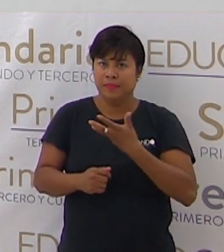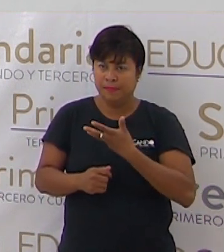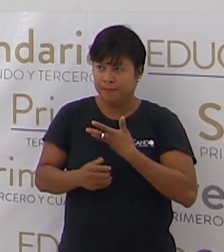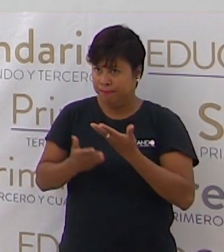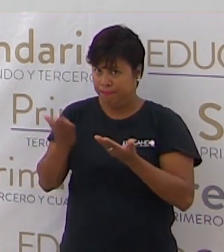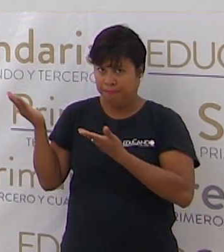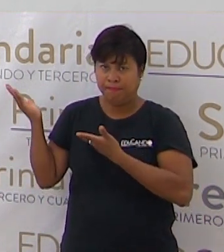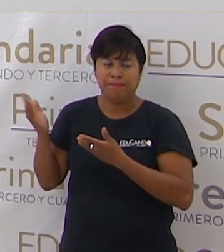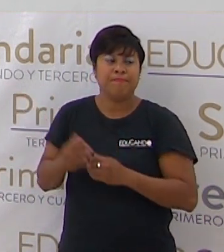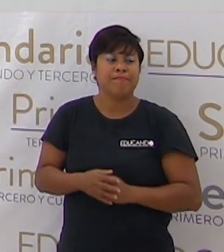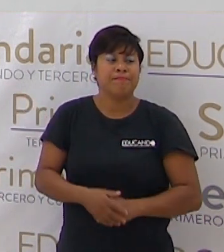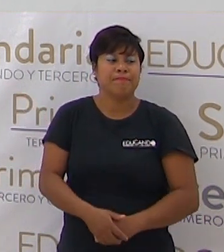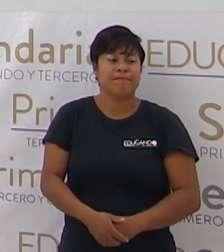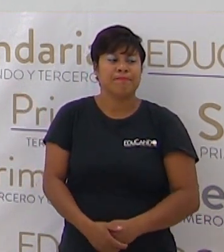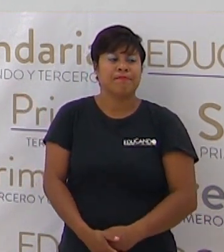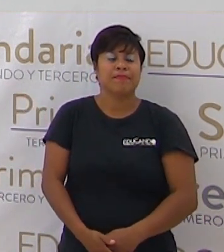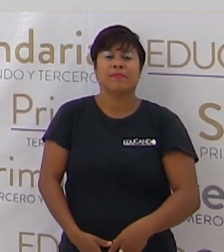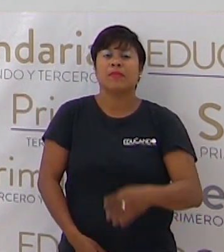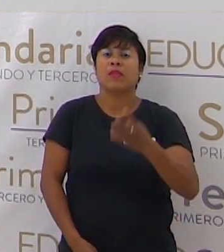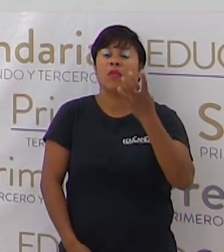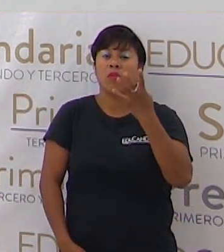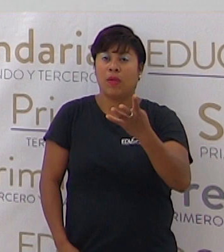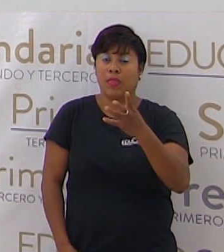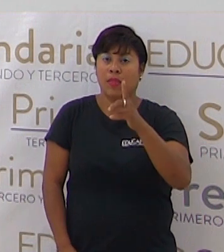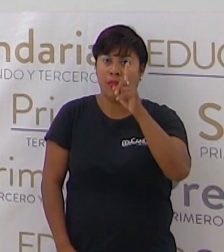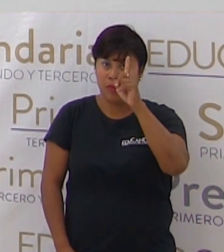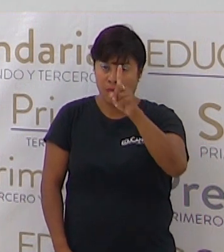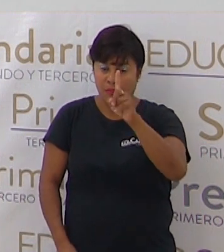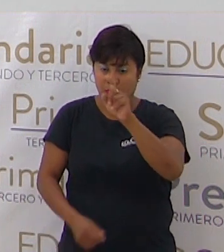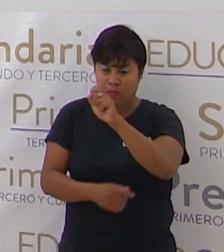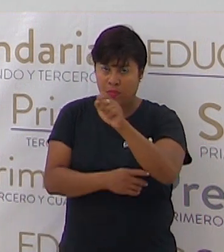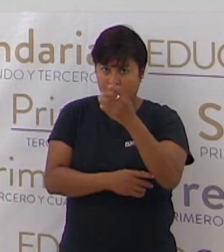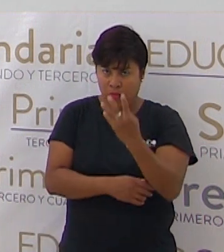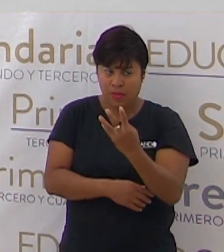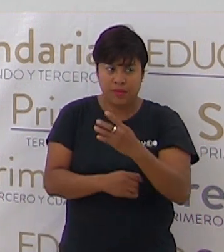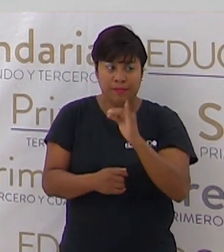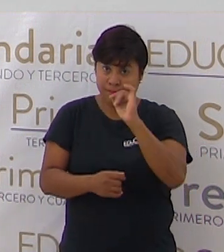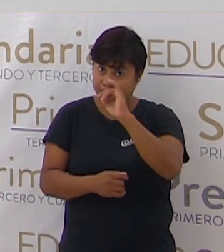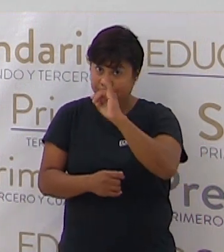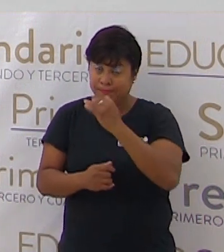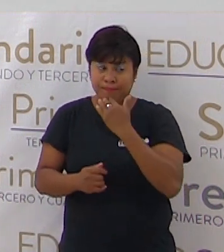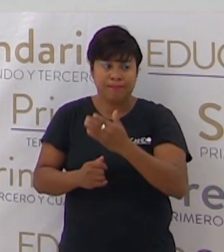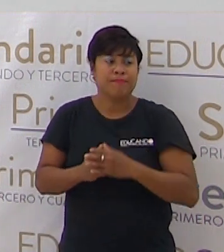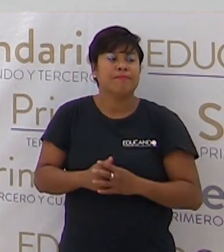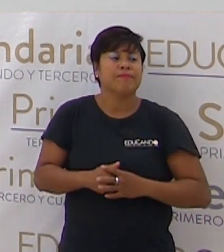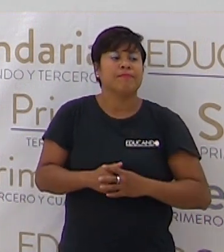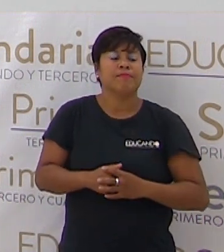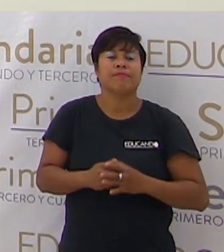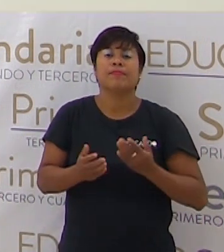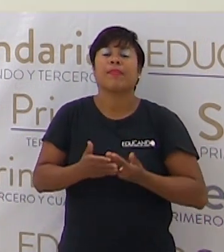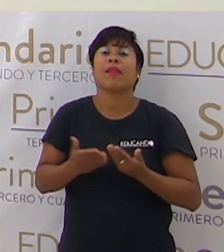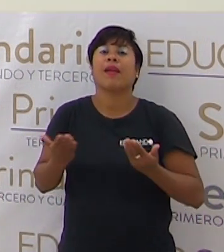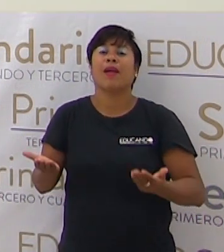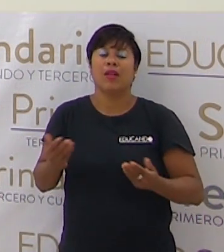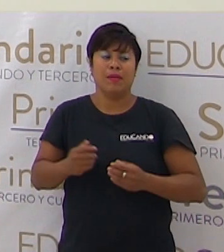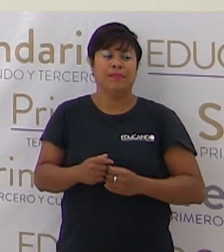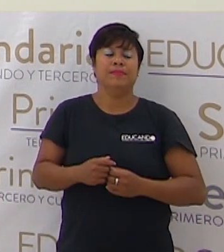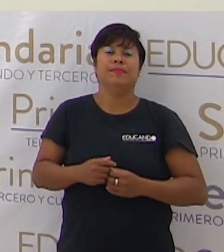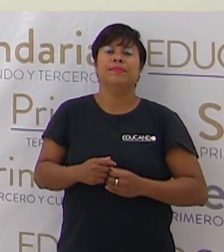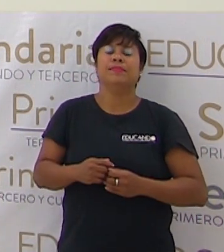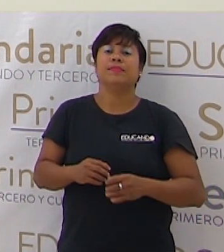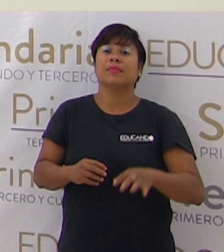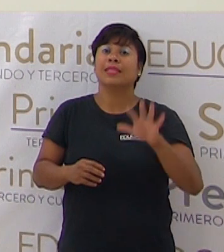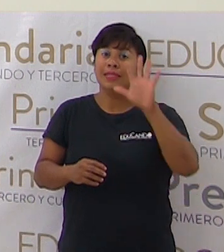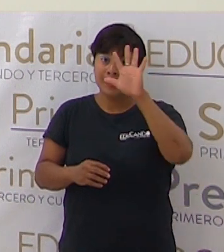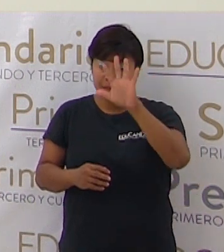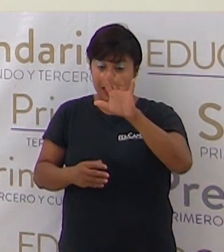Serían 4 de un cuarto, ¿sí? Muy bien. Ahora, en